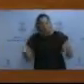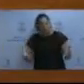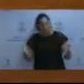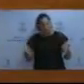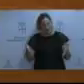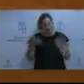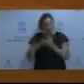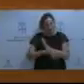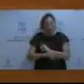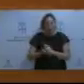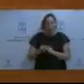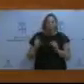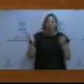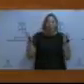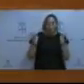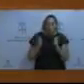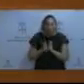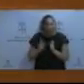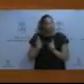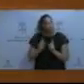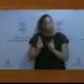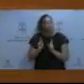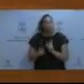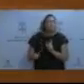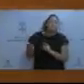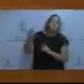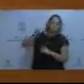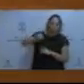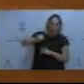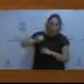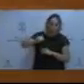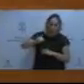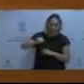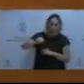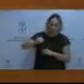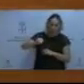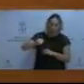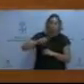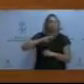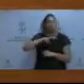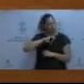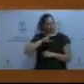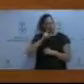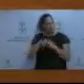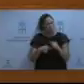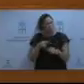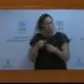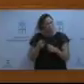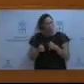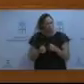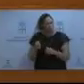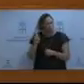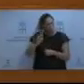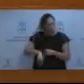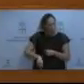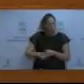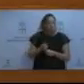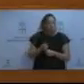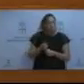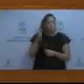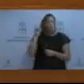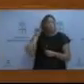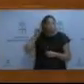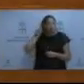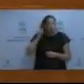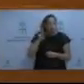barracones. En vez de reducir barracones, multiplicamos barracones. También están contentas las familias de la corredoria. Hablemos de los profesores.